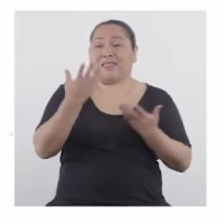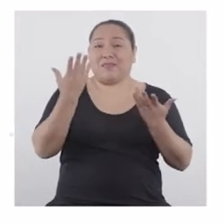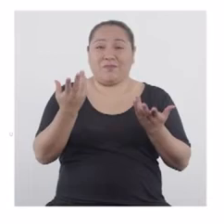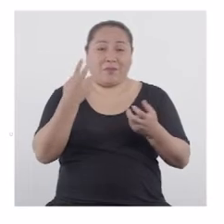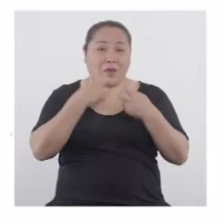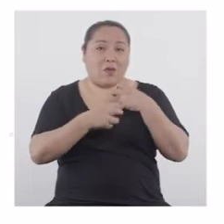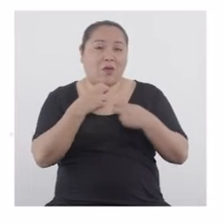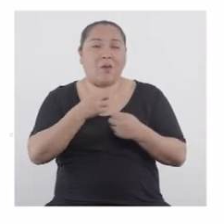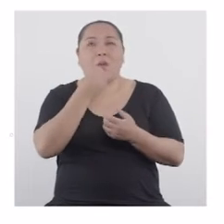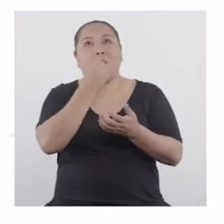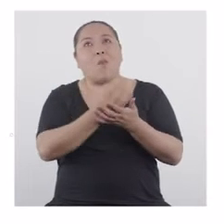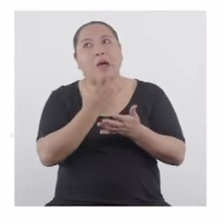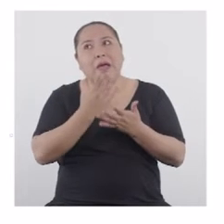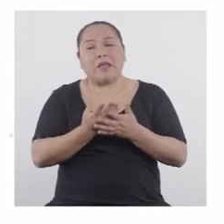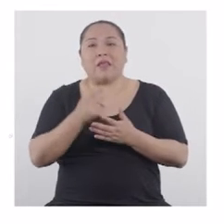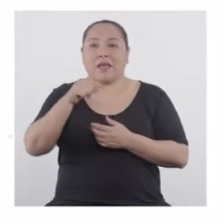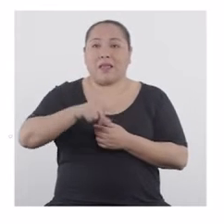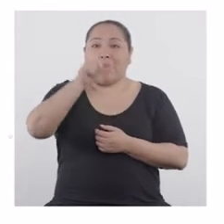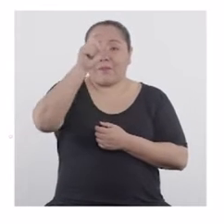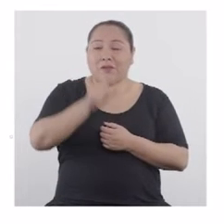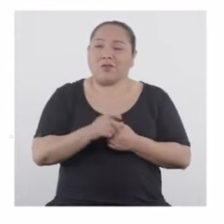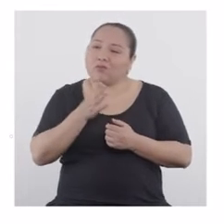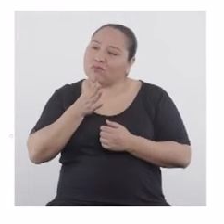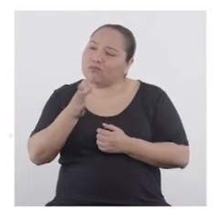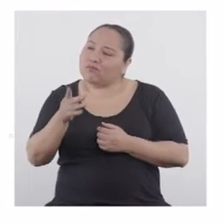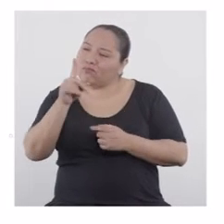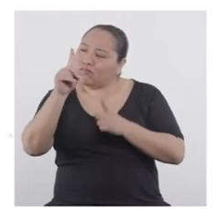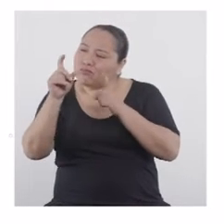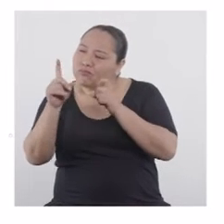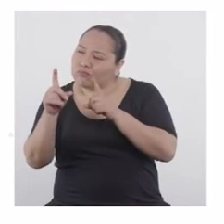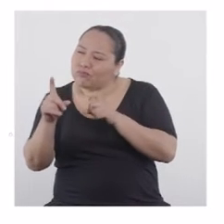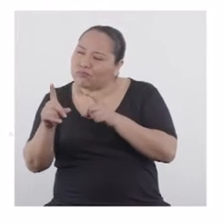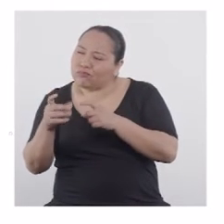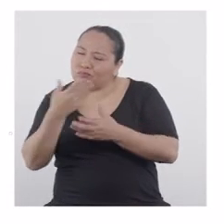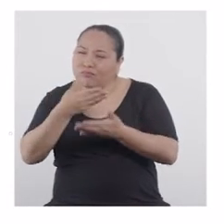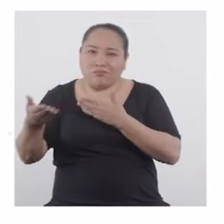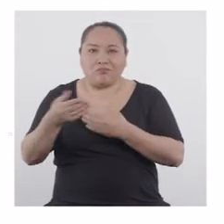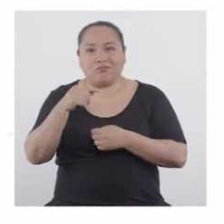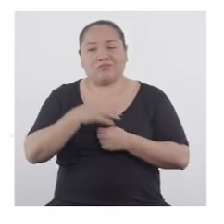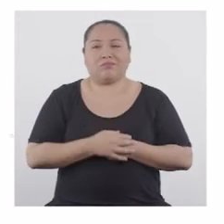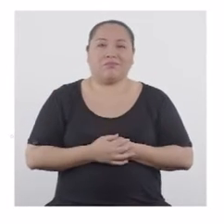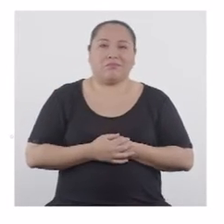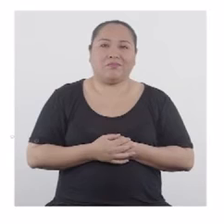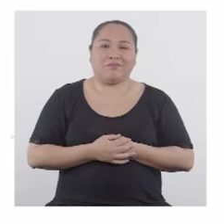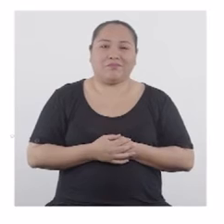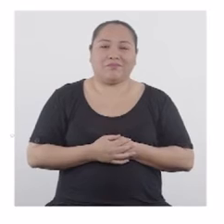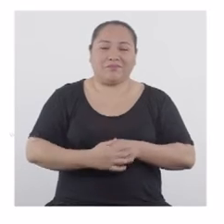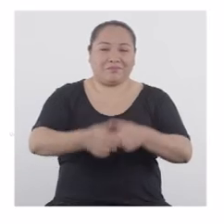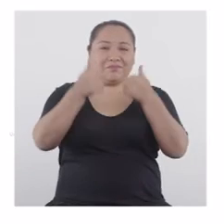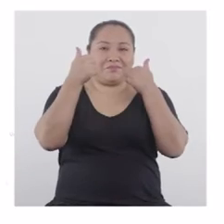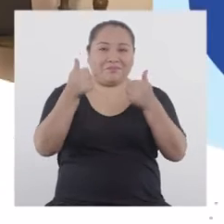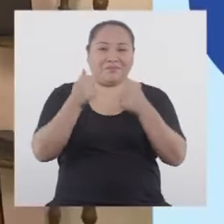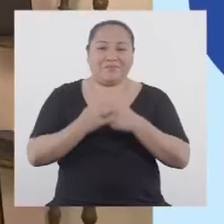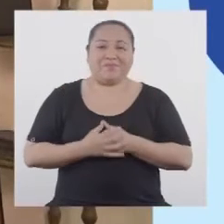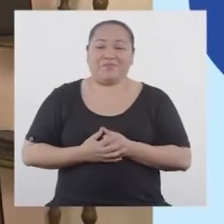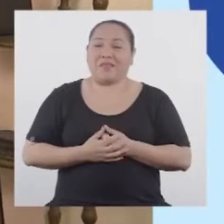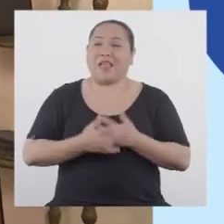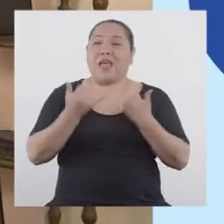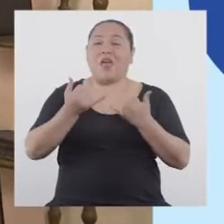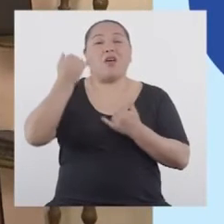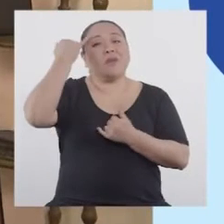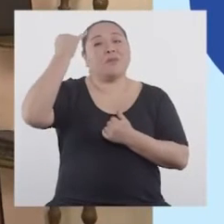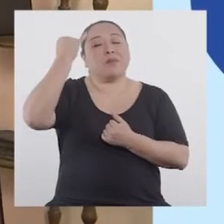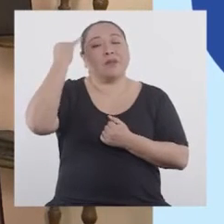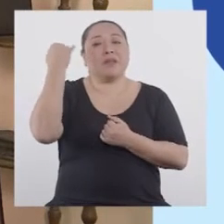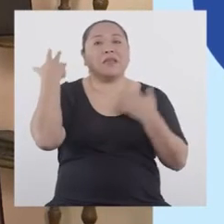esa circunstancia es bueno que el facilitador intervenga para desatascar esos momentos. Muy bien.